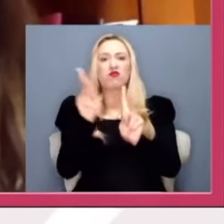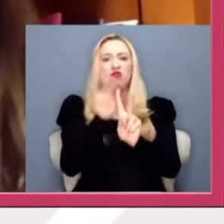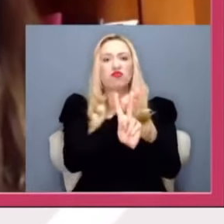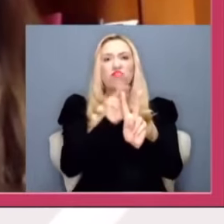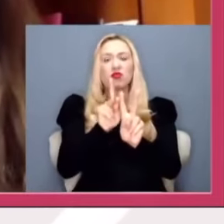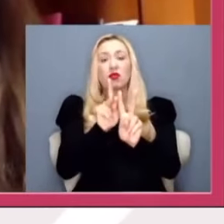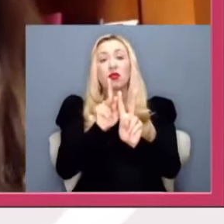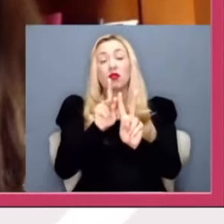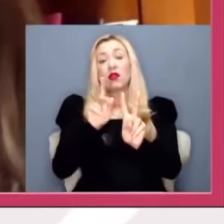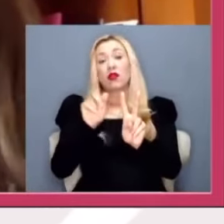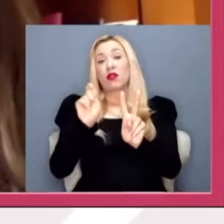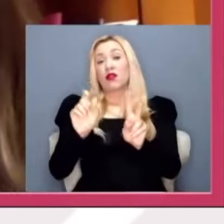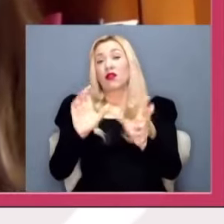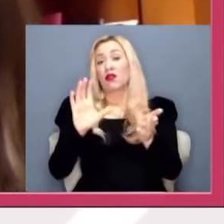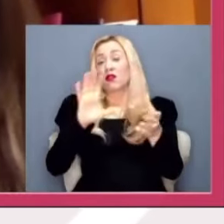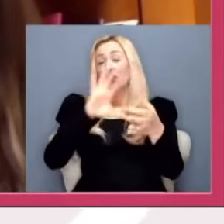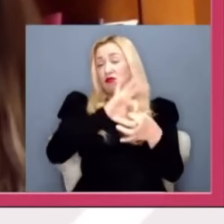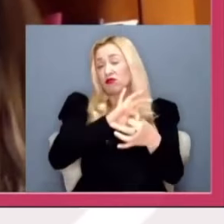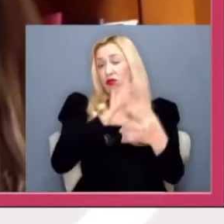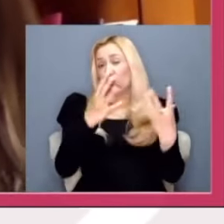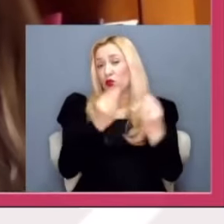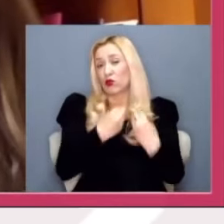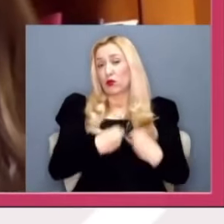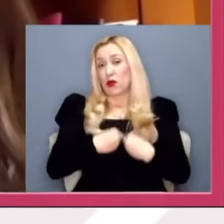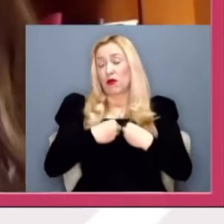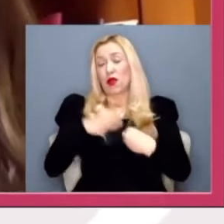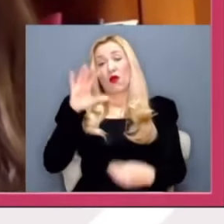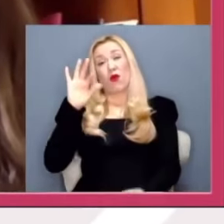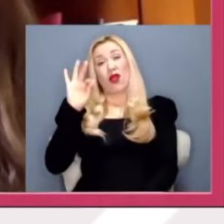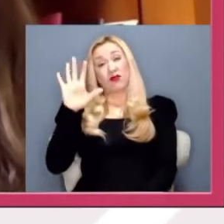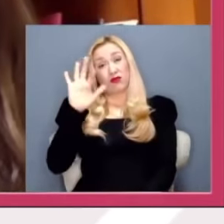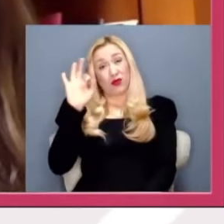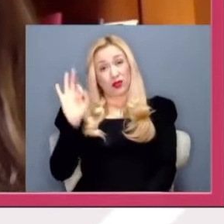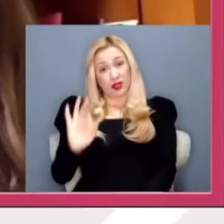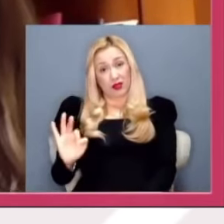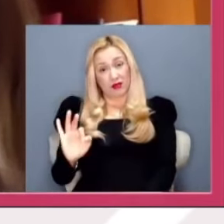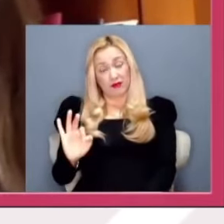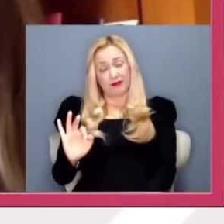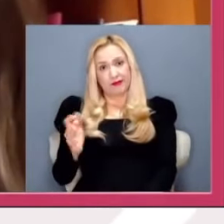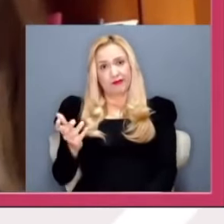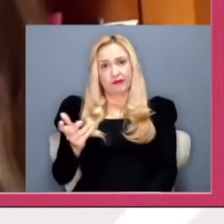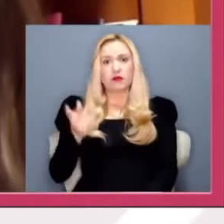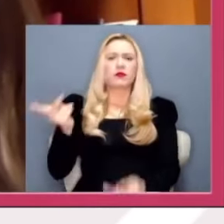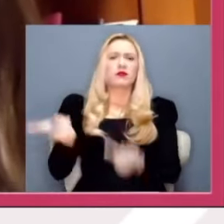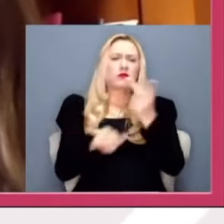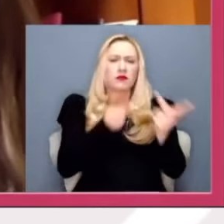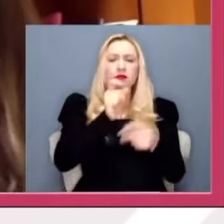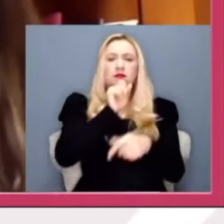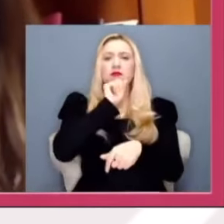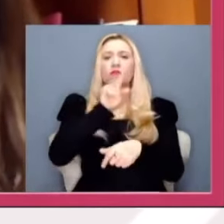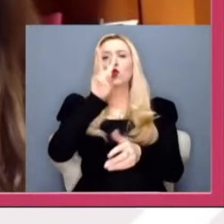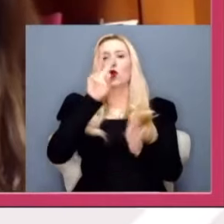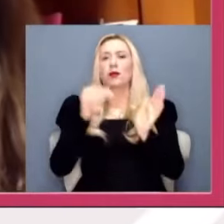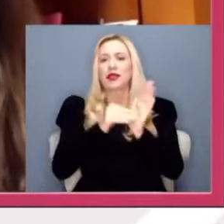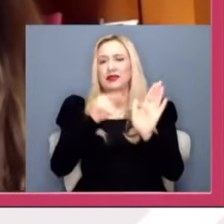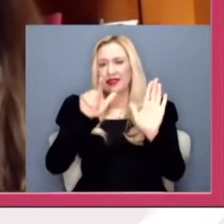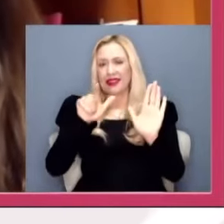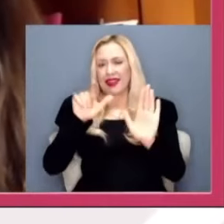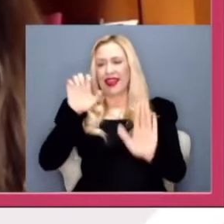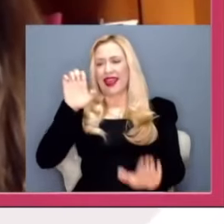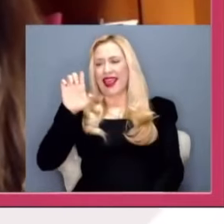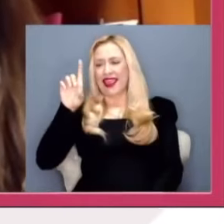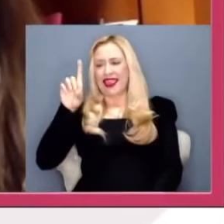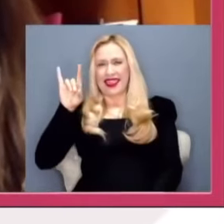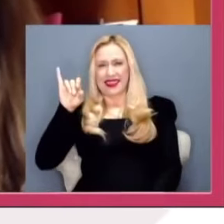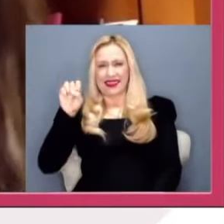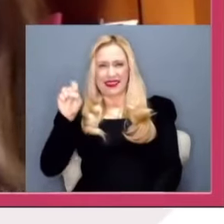40.5%. En tanto, la encuesta sobre discriminación en la Ciudad de México, la EDIS del mismo año, 2017,